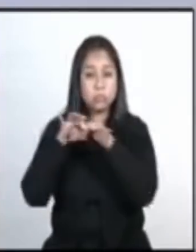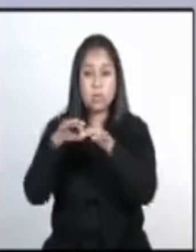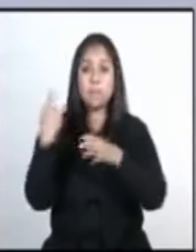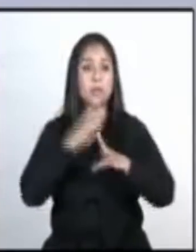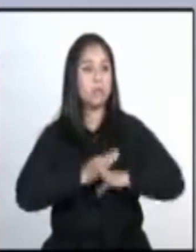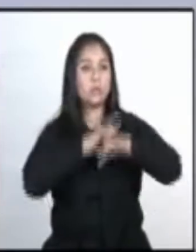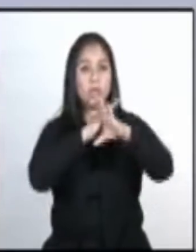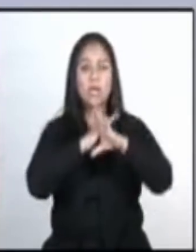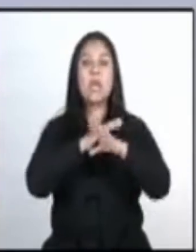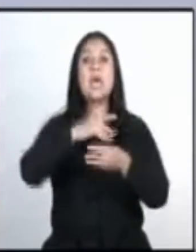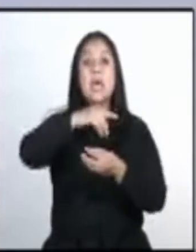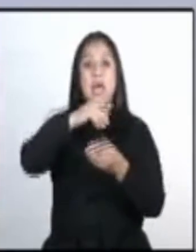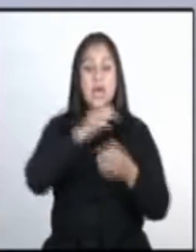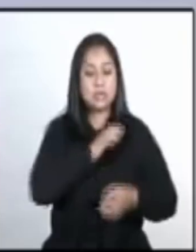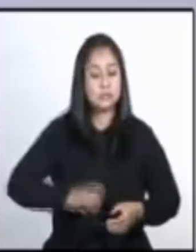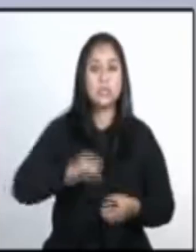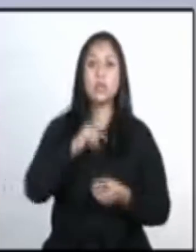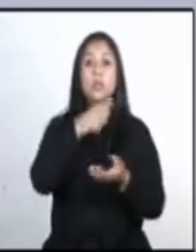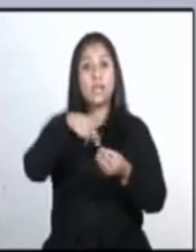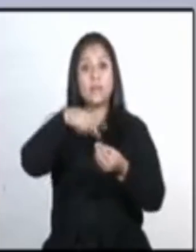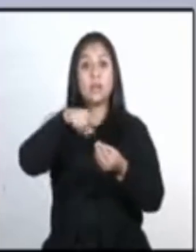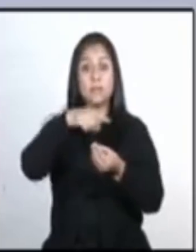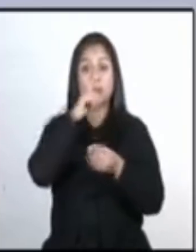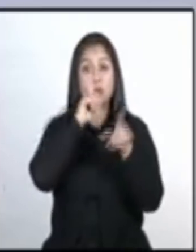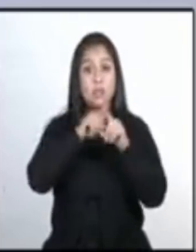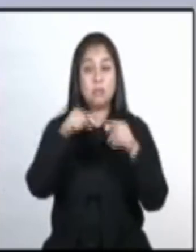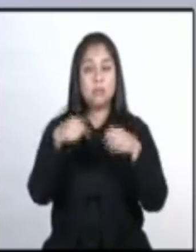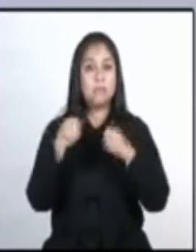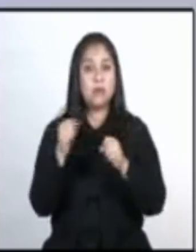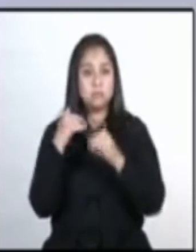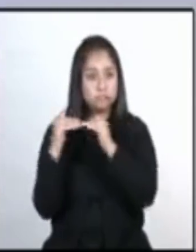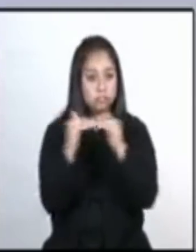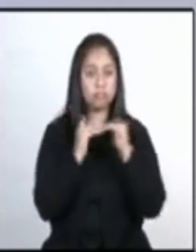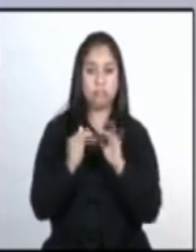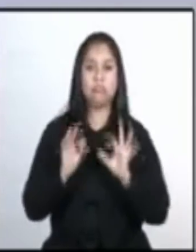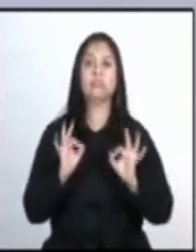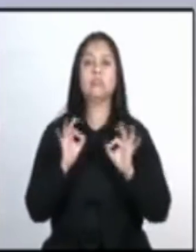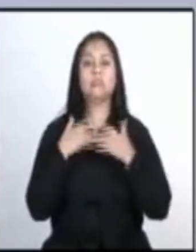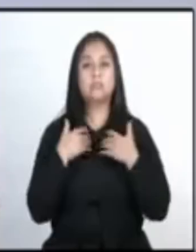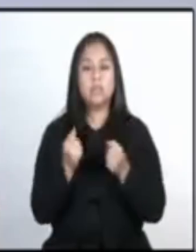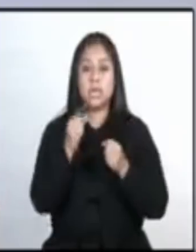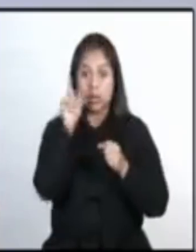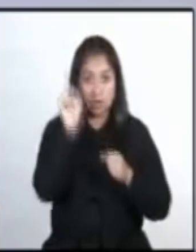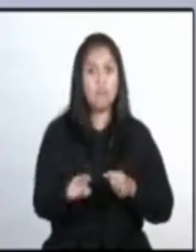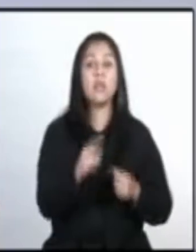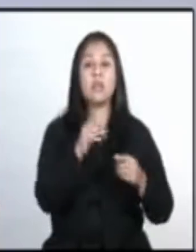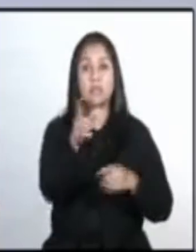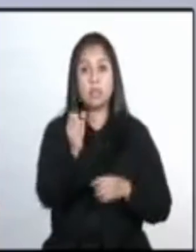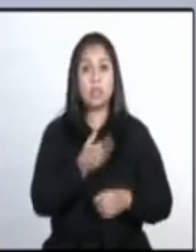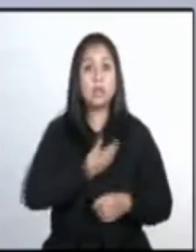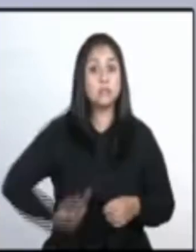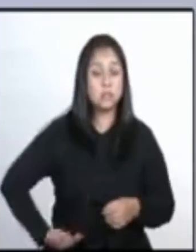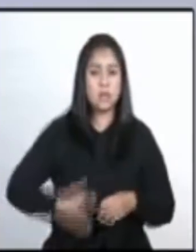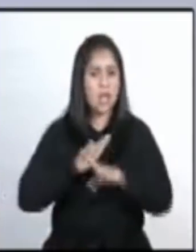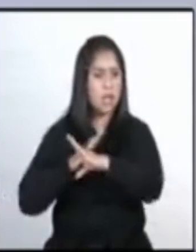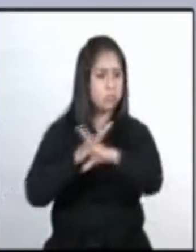la familia, siendo su fin supremo la realización del bien común, y que es deber del Estado garantizarles a todos